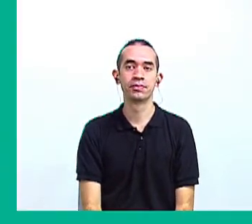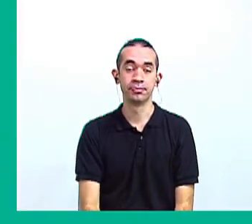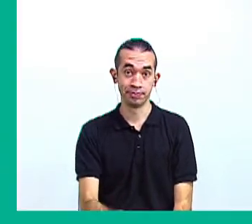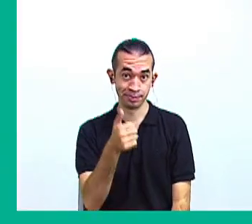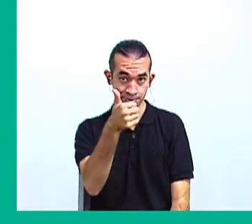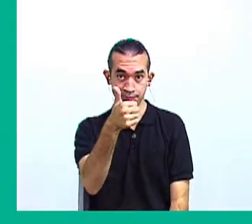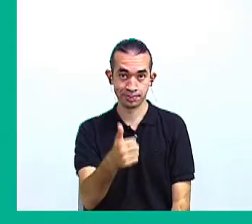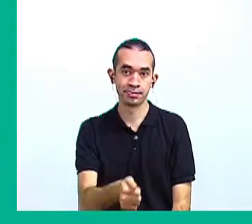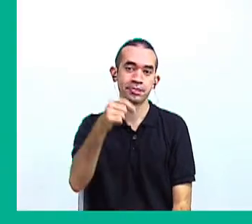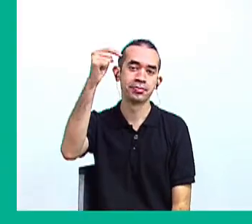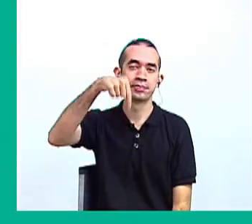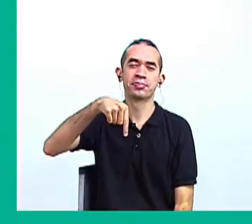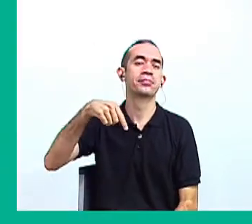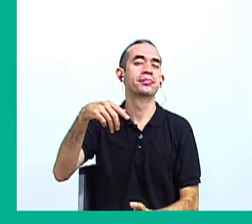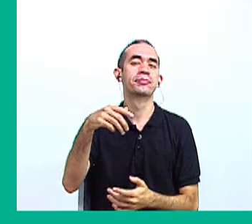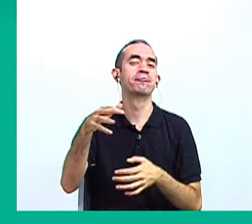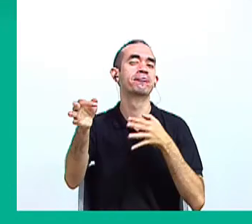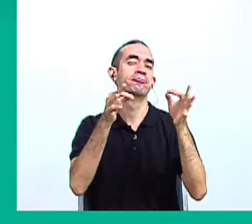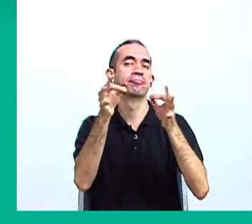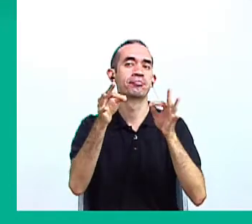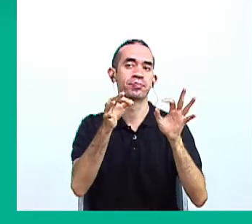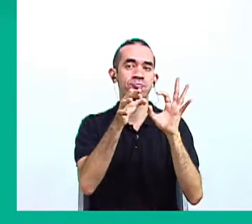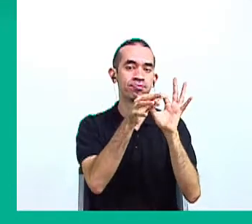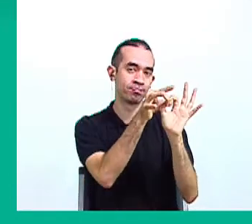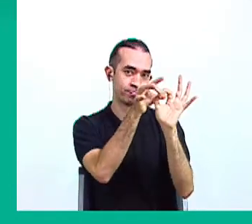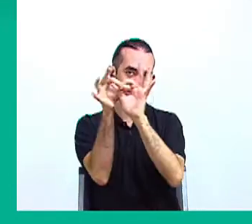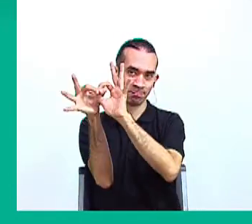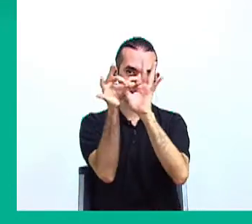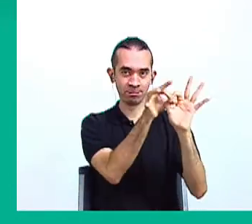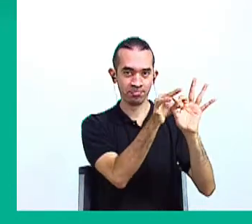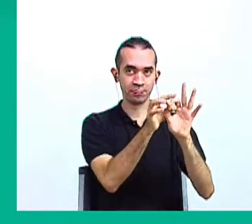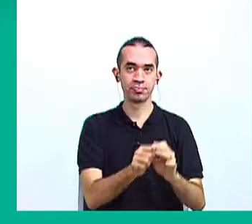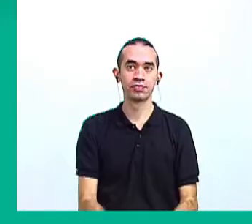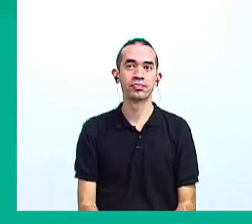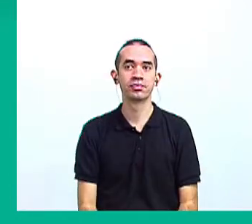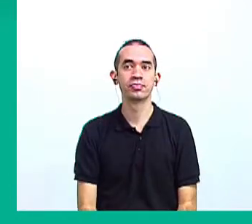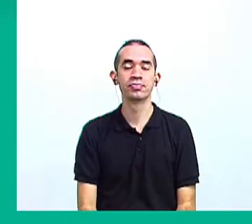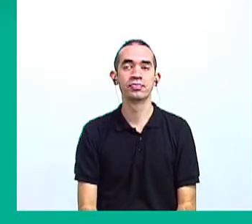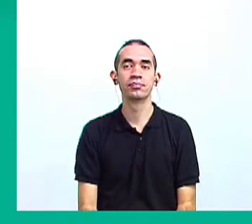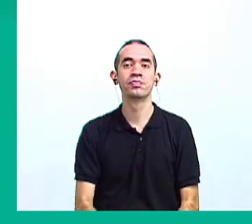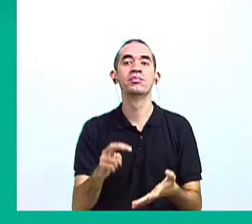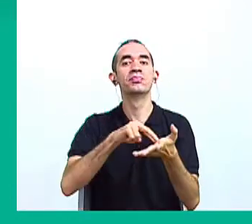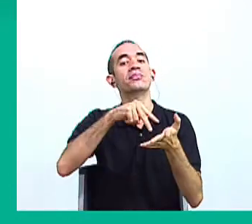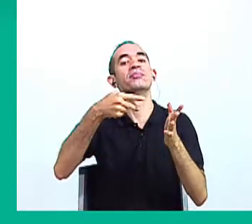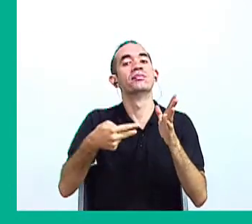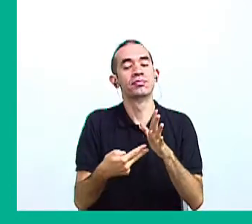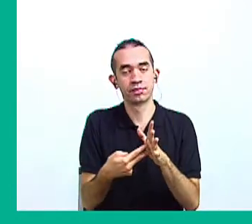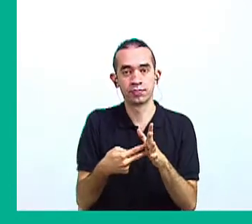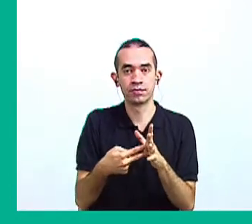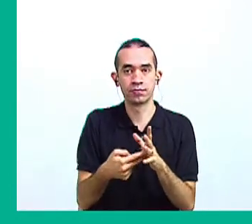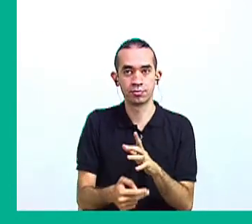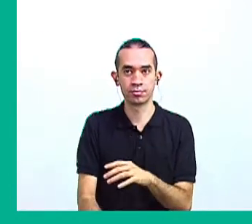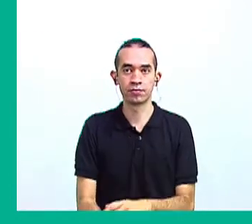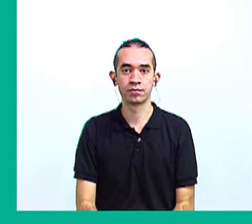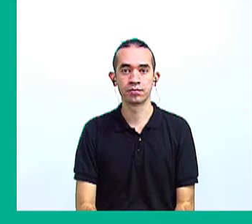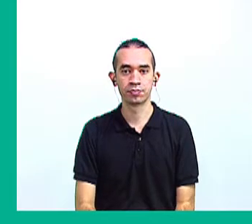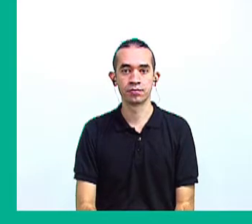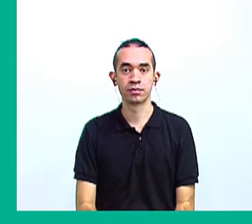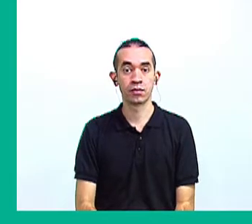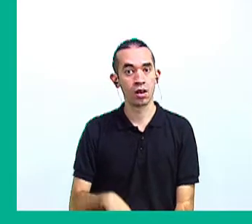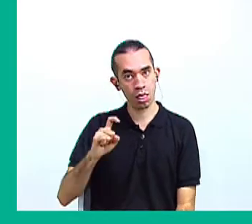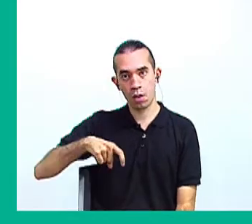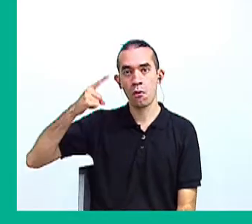Bien, hoy vamos a hablar sobre la concordancia. Consiste en la coincidencia obligada